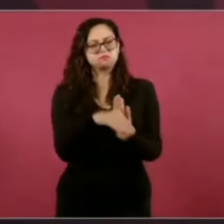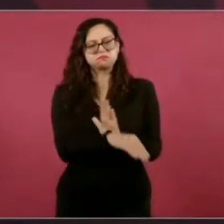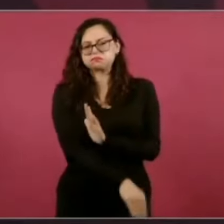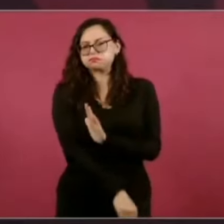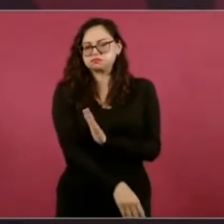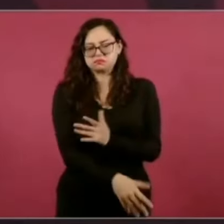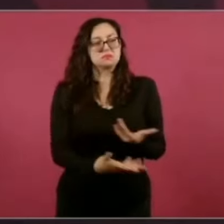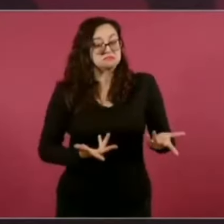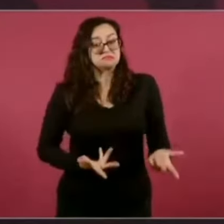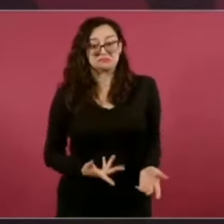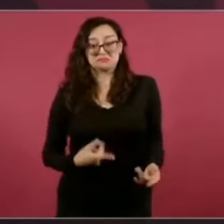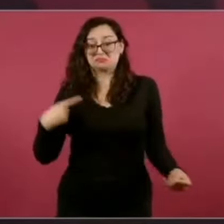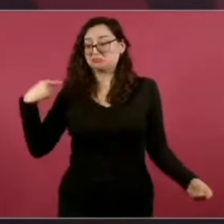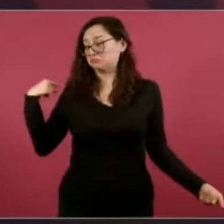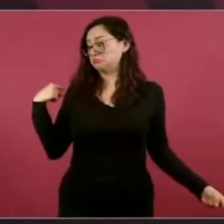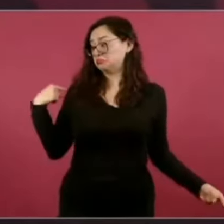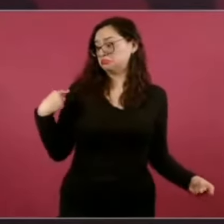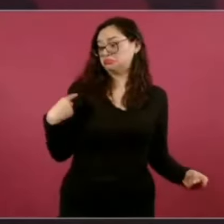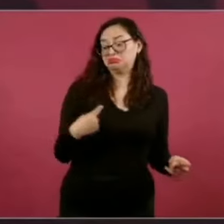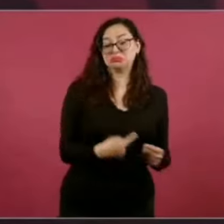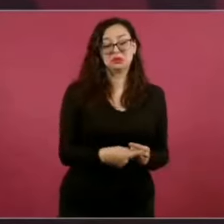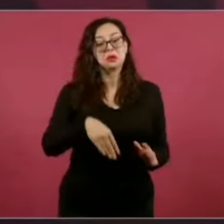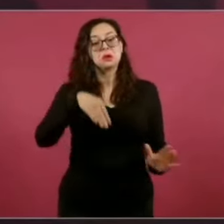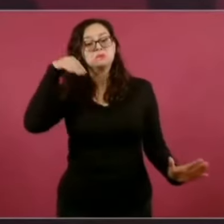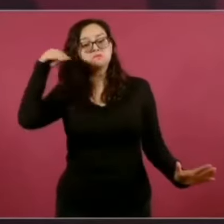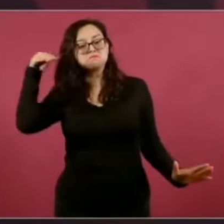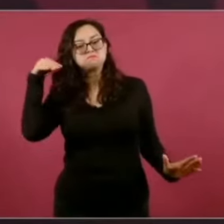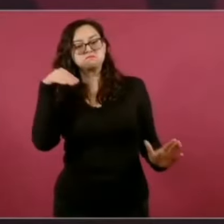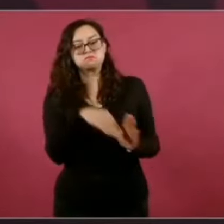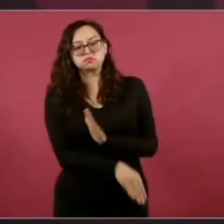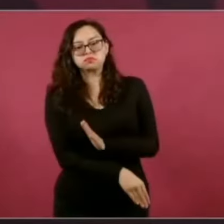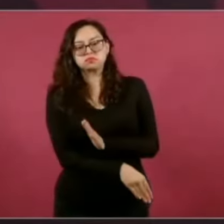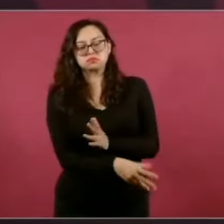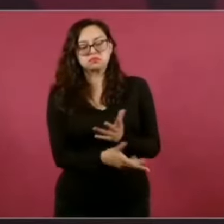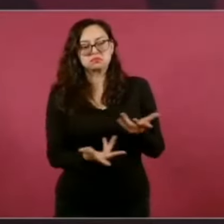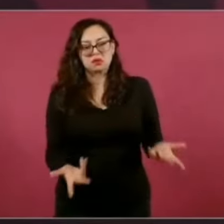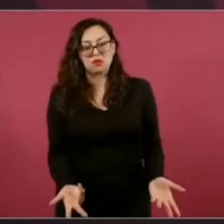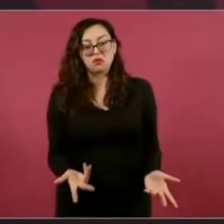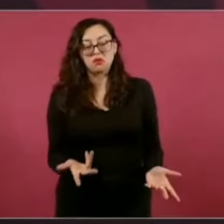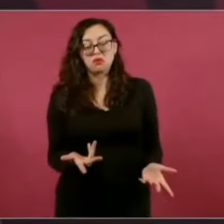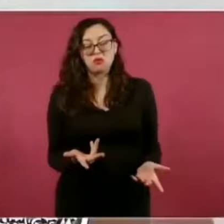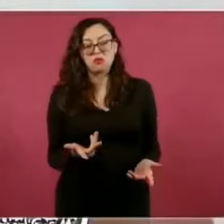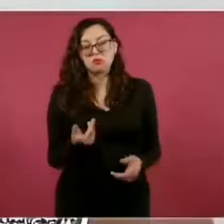que era lo que se padecía en México. No solo era una crisis